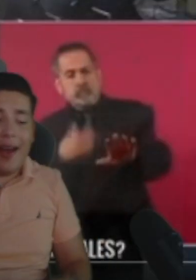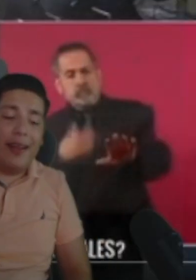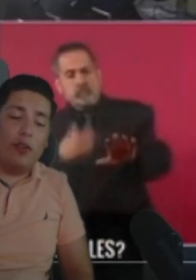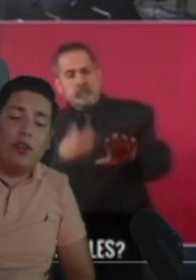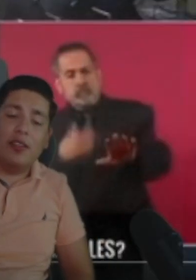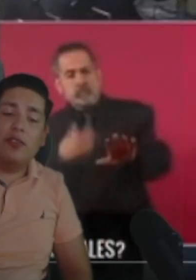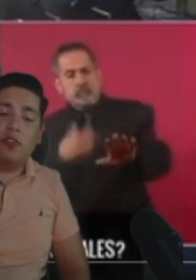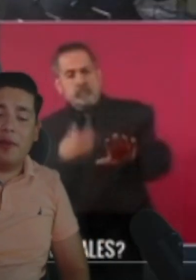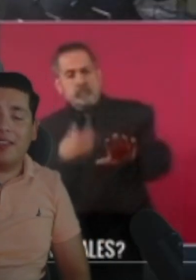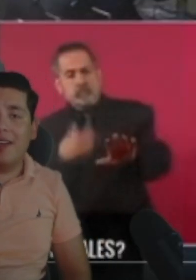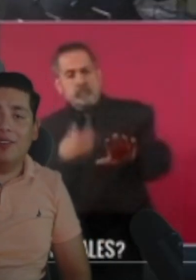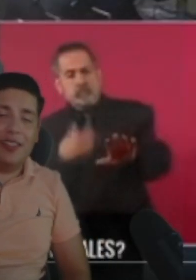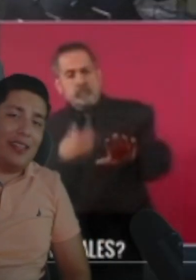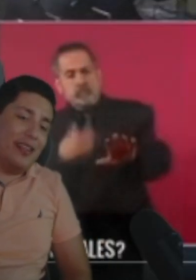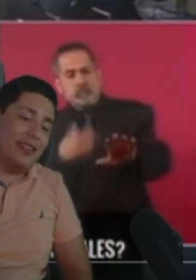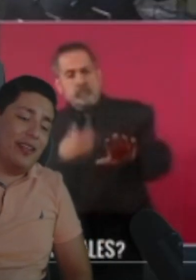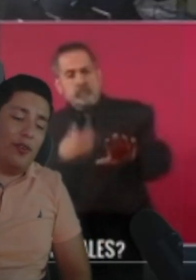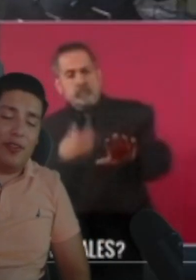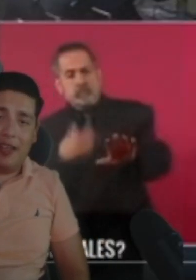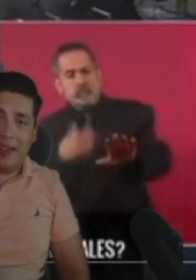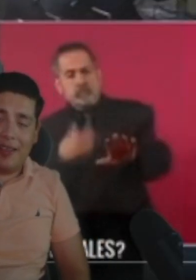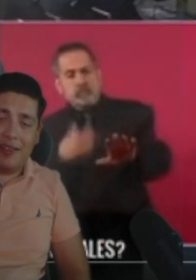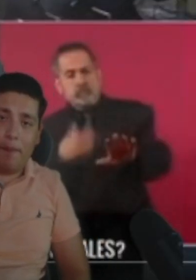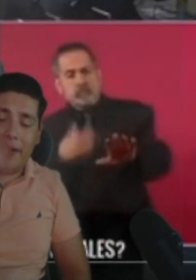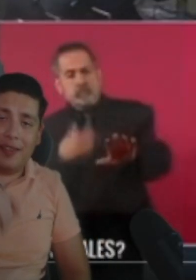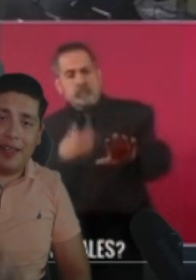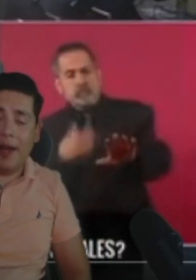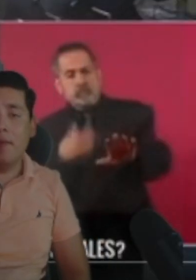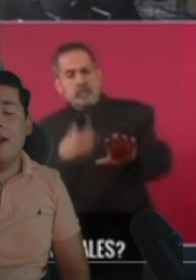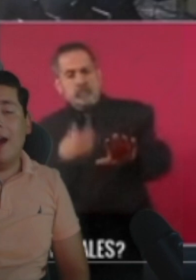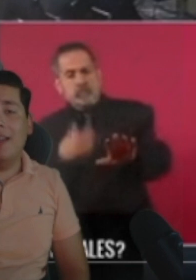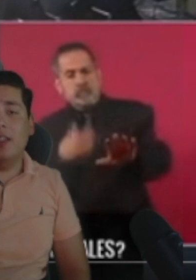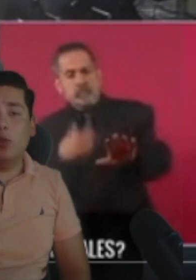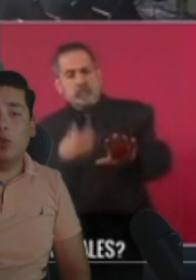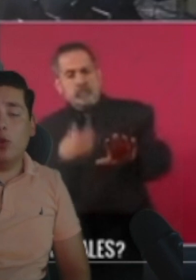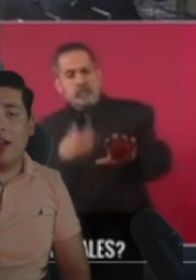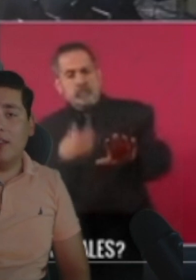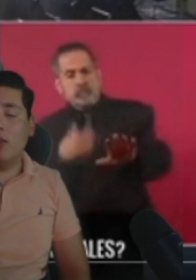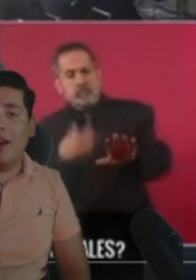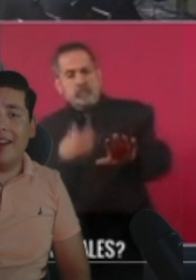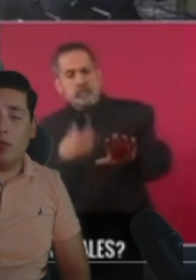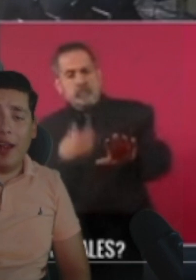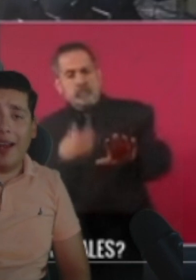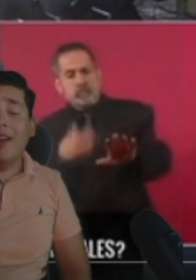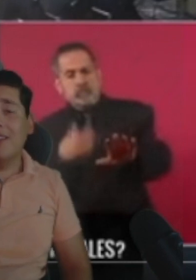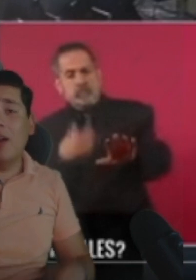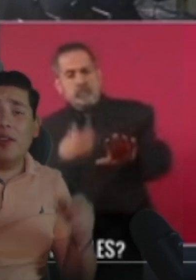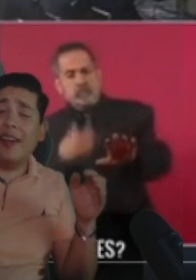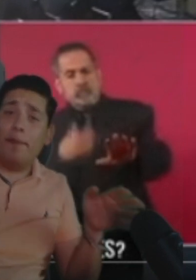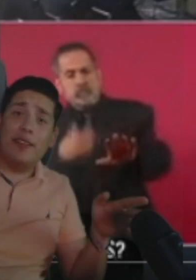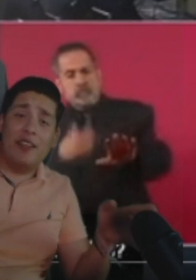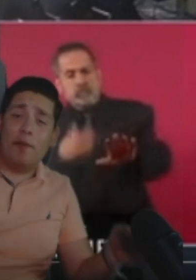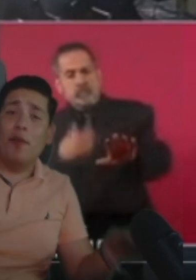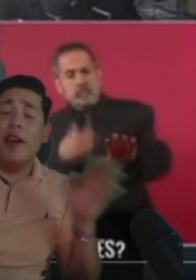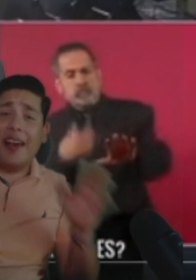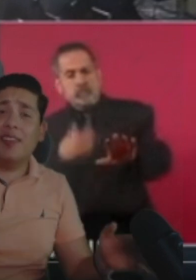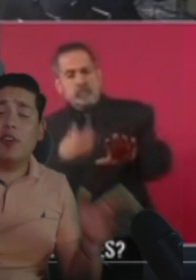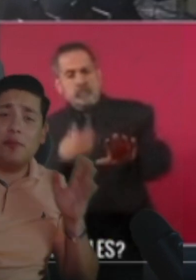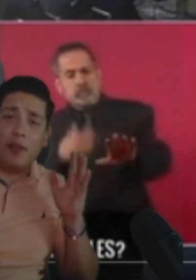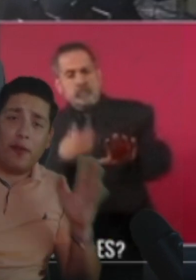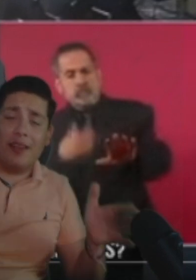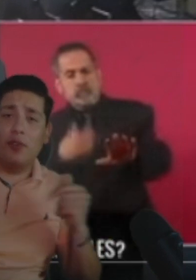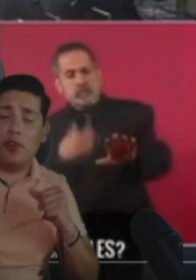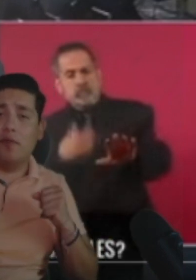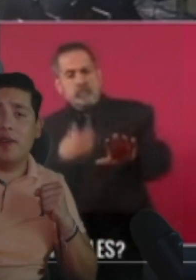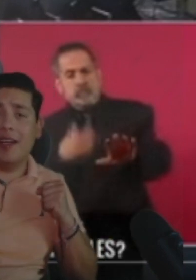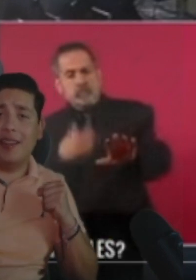desmentir a todos estos mezquinos que están diciendo que se desaparecerá al Instituto Nacional Electoral. Ya lo dije al principio, esto